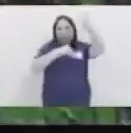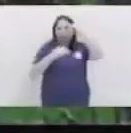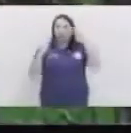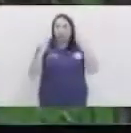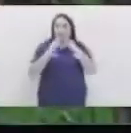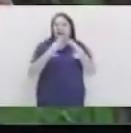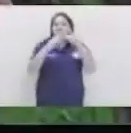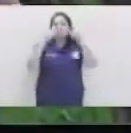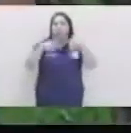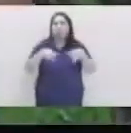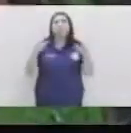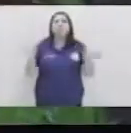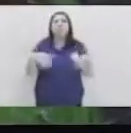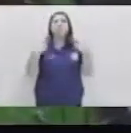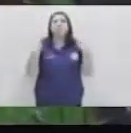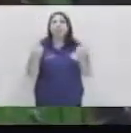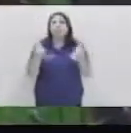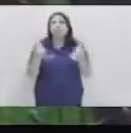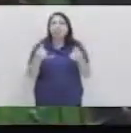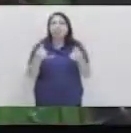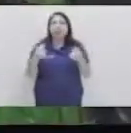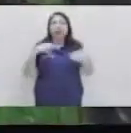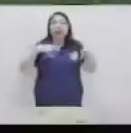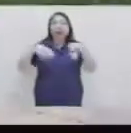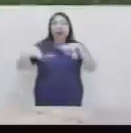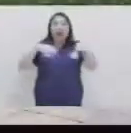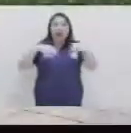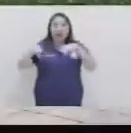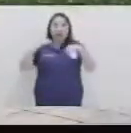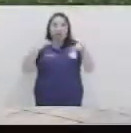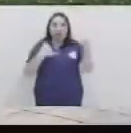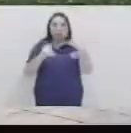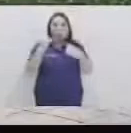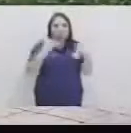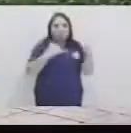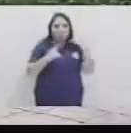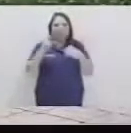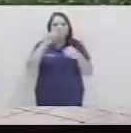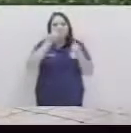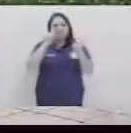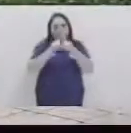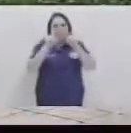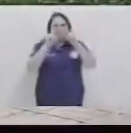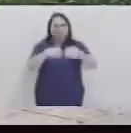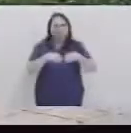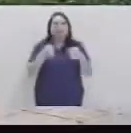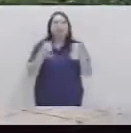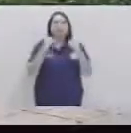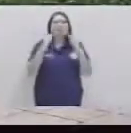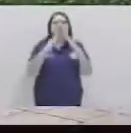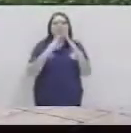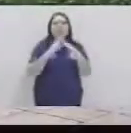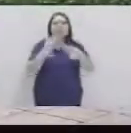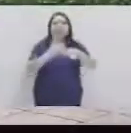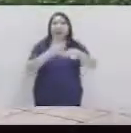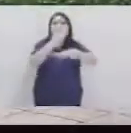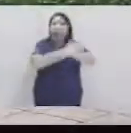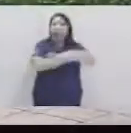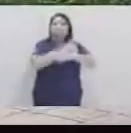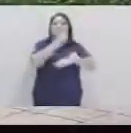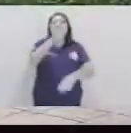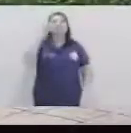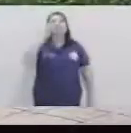El día de hoy vamos a realizar unas actividades y juegos que se pueden trabajar en la recreación. Pero antes de iniciar,